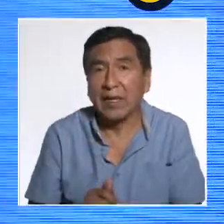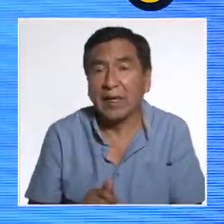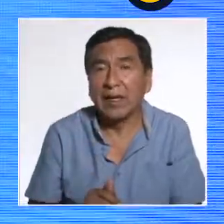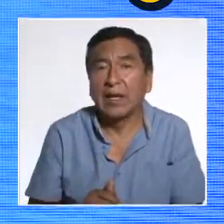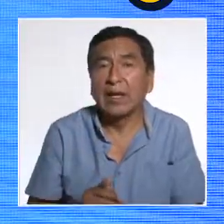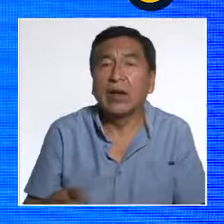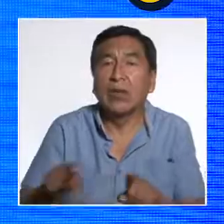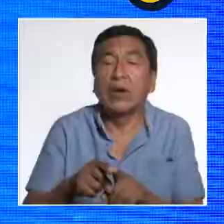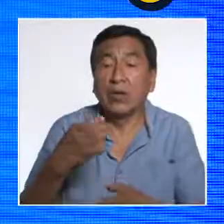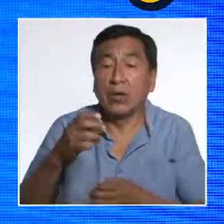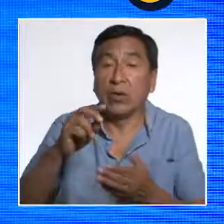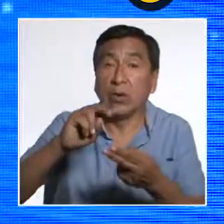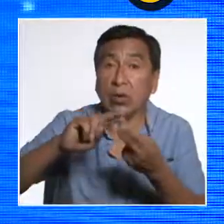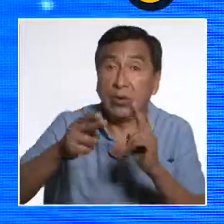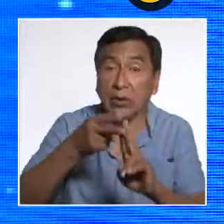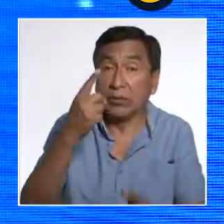la cuenta de tres,